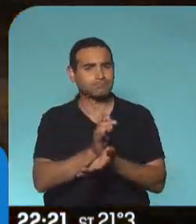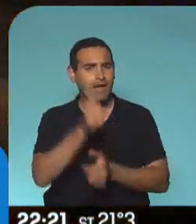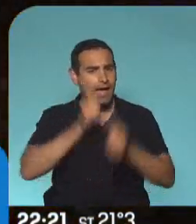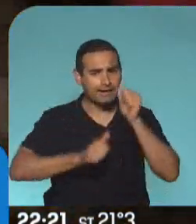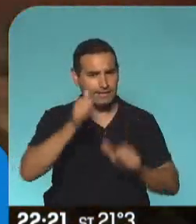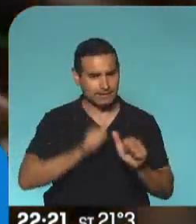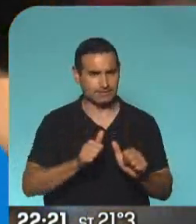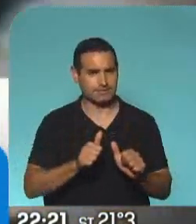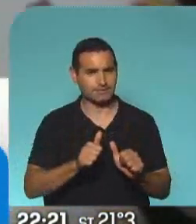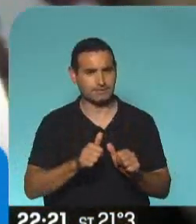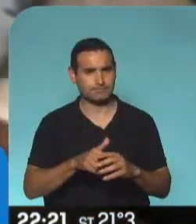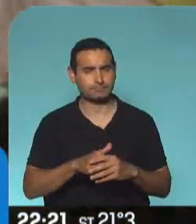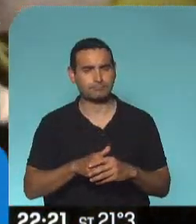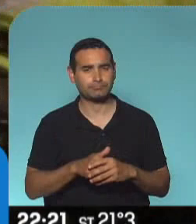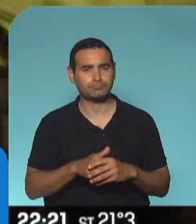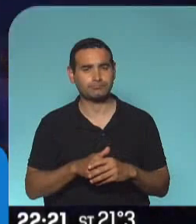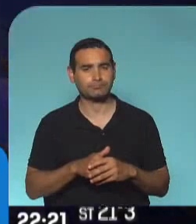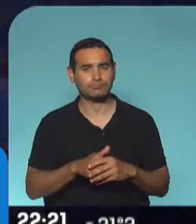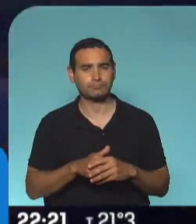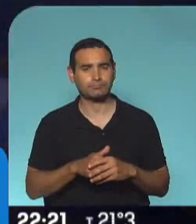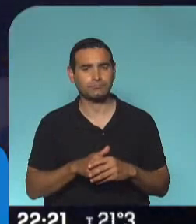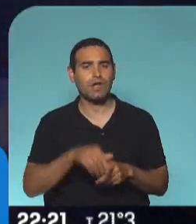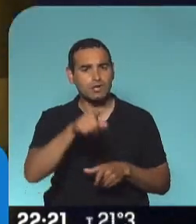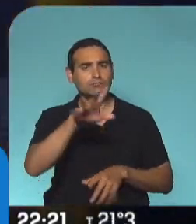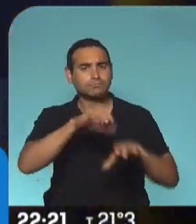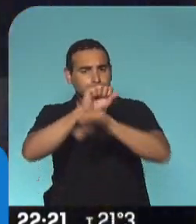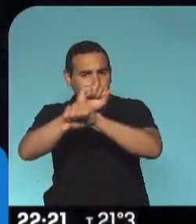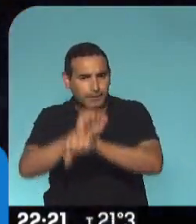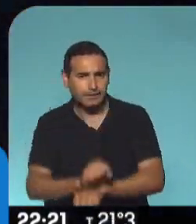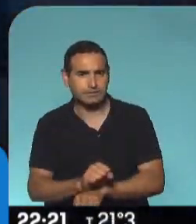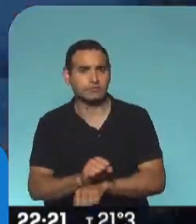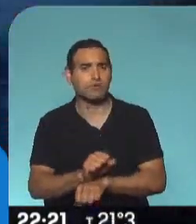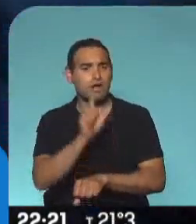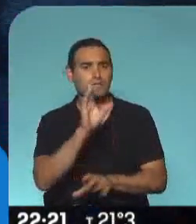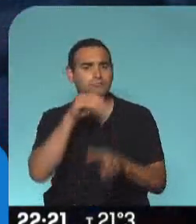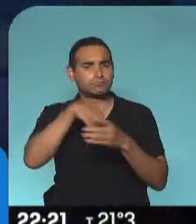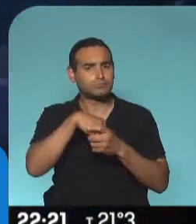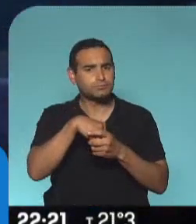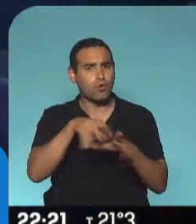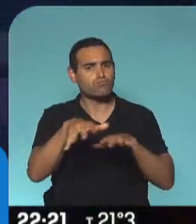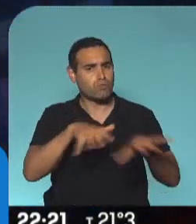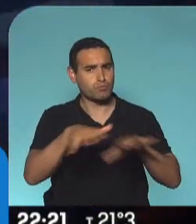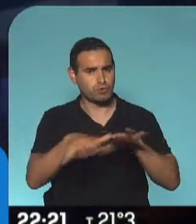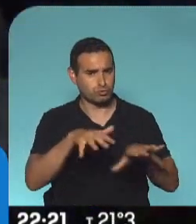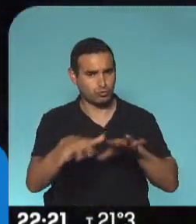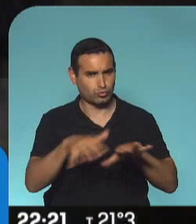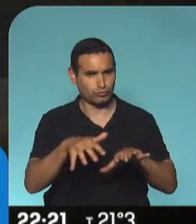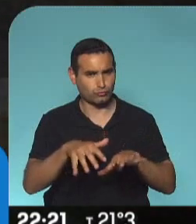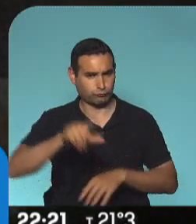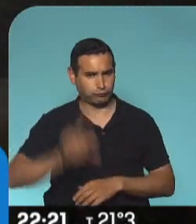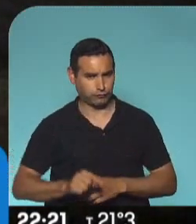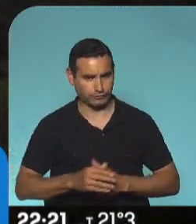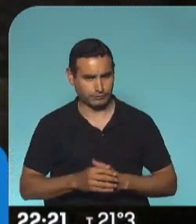people being hurt, being arrested, being deeply participate